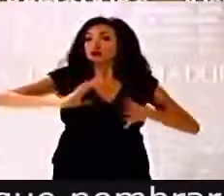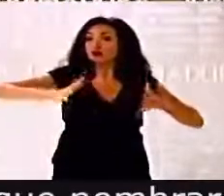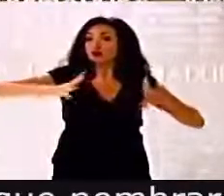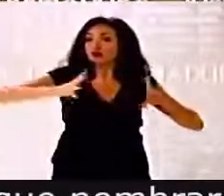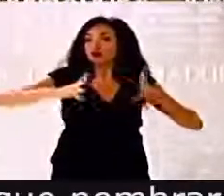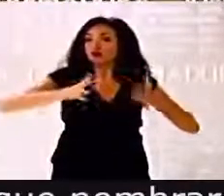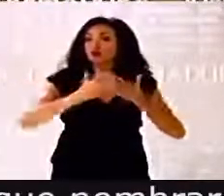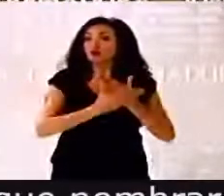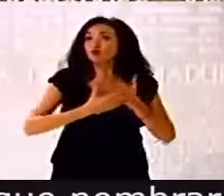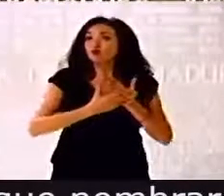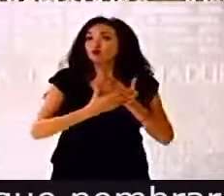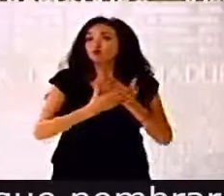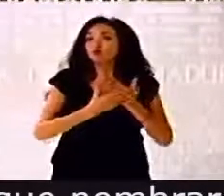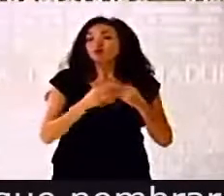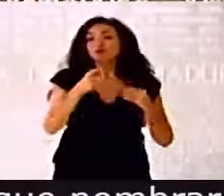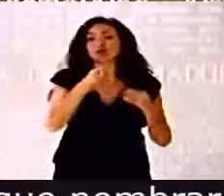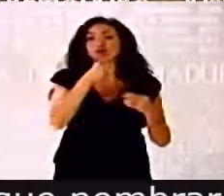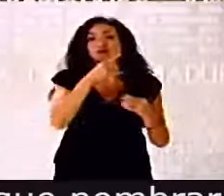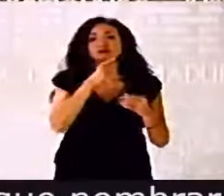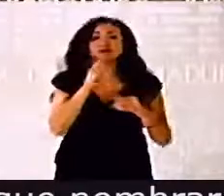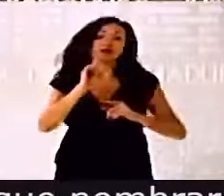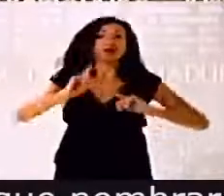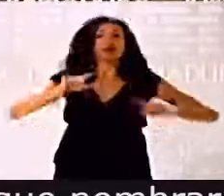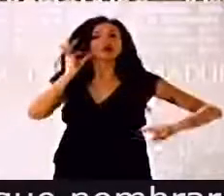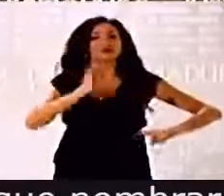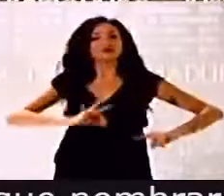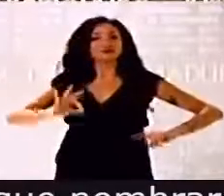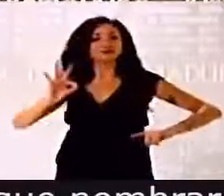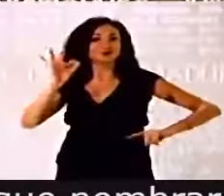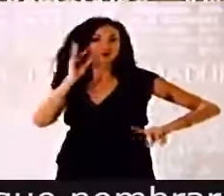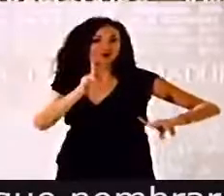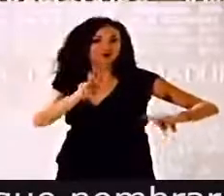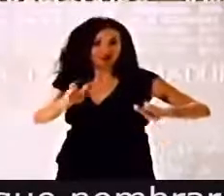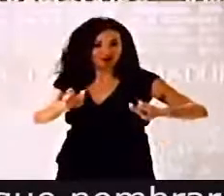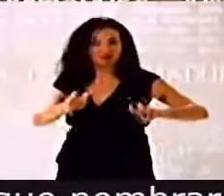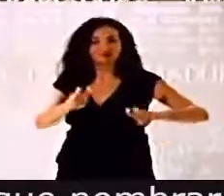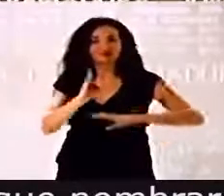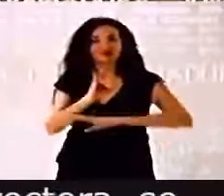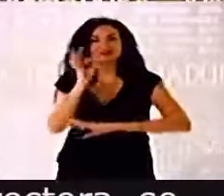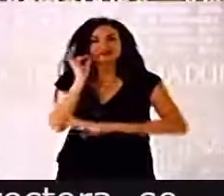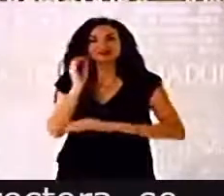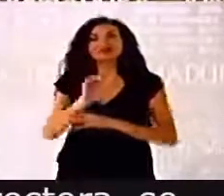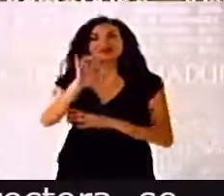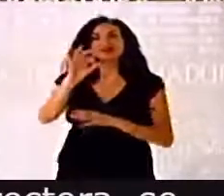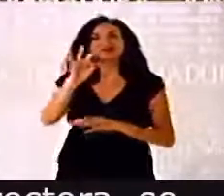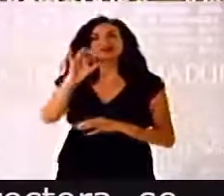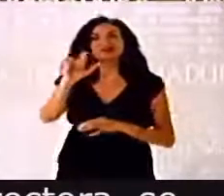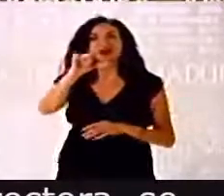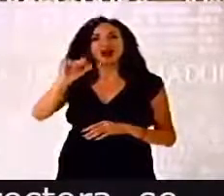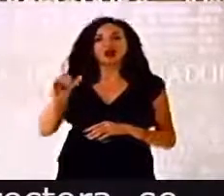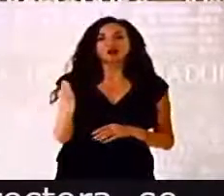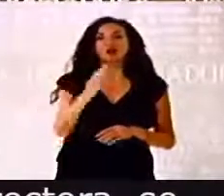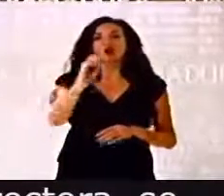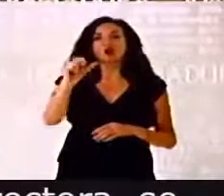una nueva directora general del Instituto de la Mujer de Extremadura. Se trata de Estela Contreras Asturiano,